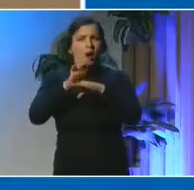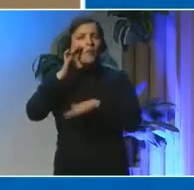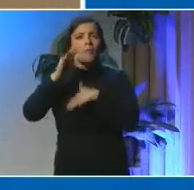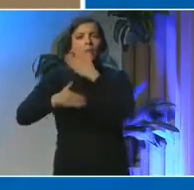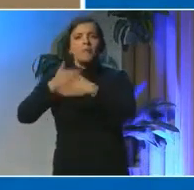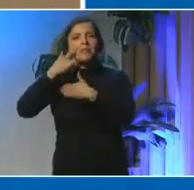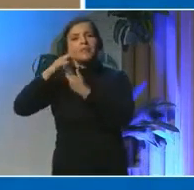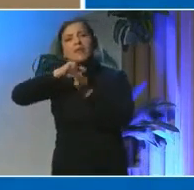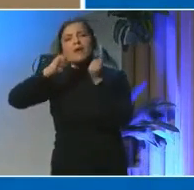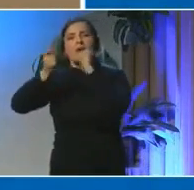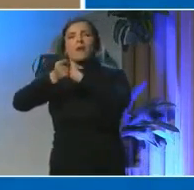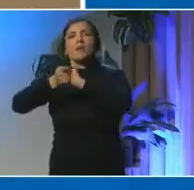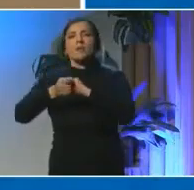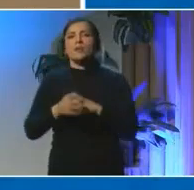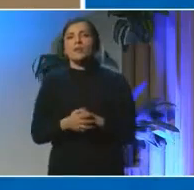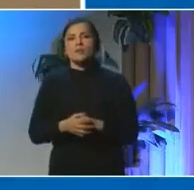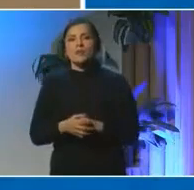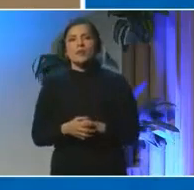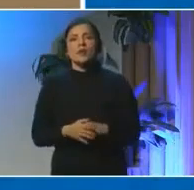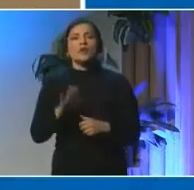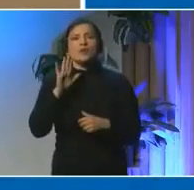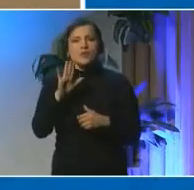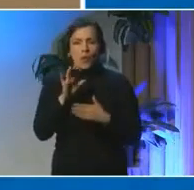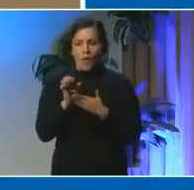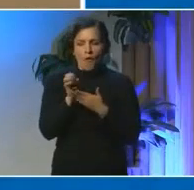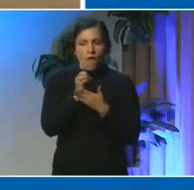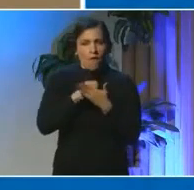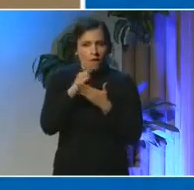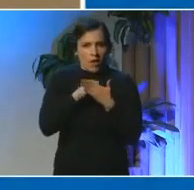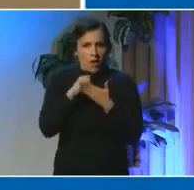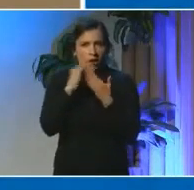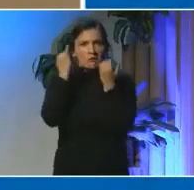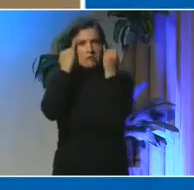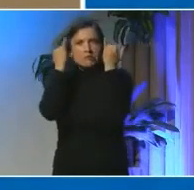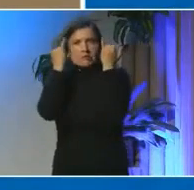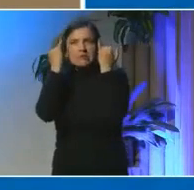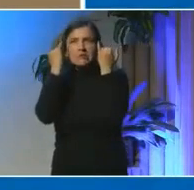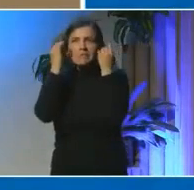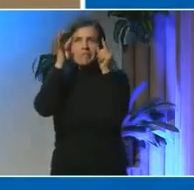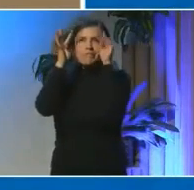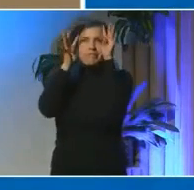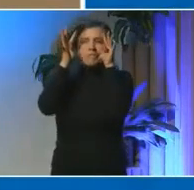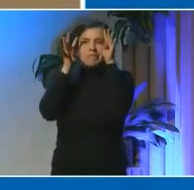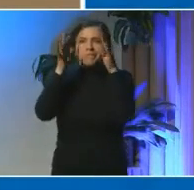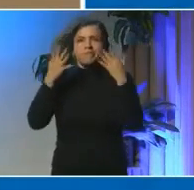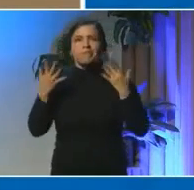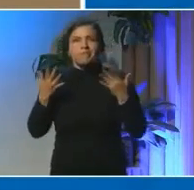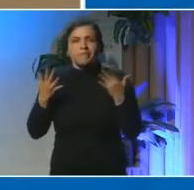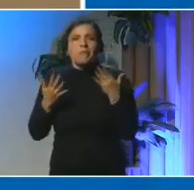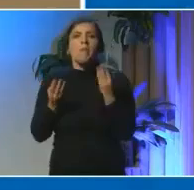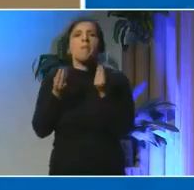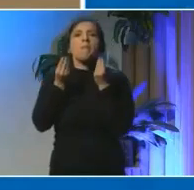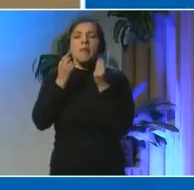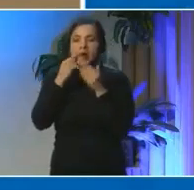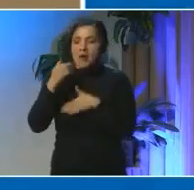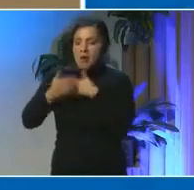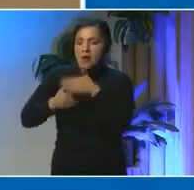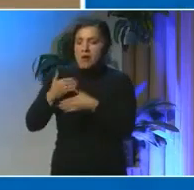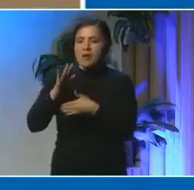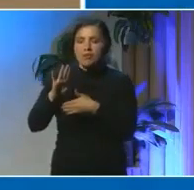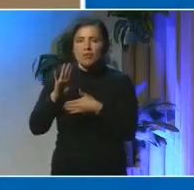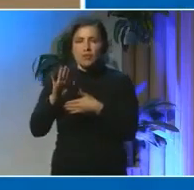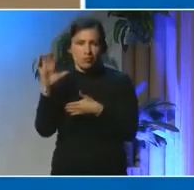eh bioinspirados efectivamente están caminando para cerrar el ciclo de de de los